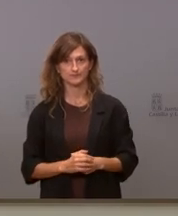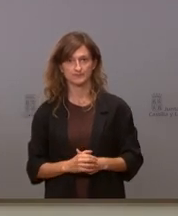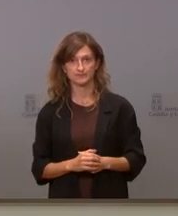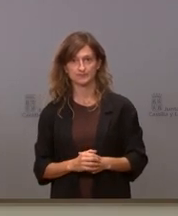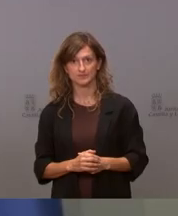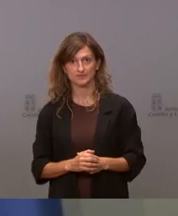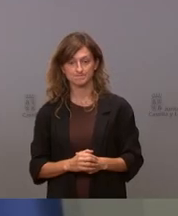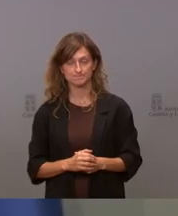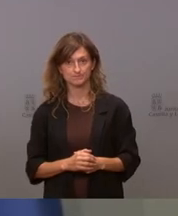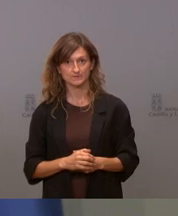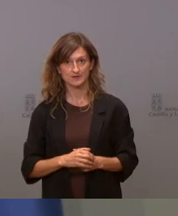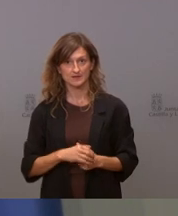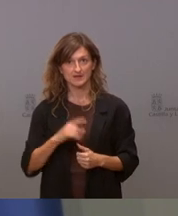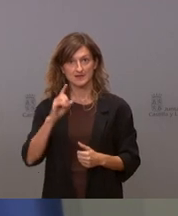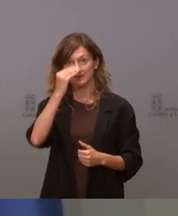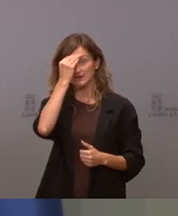Pero creo que también se lo ha dicho a